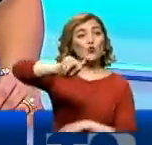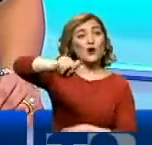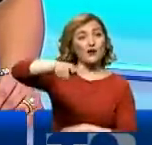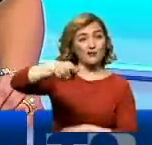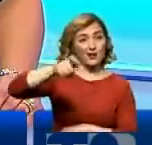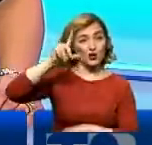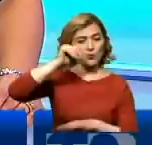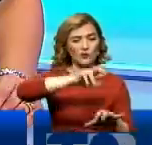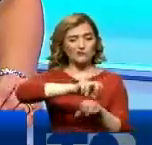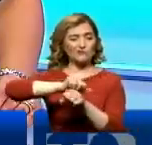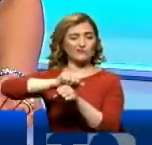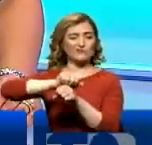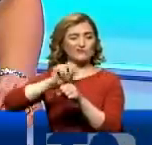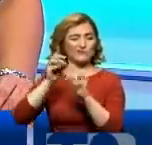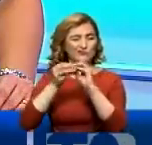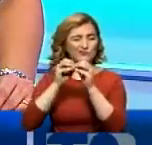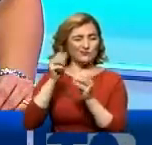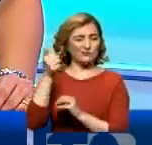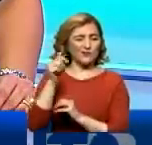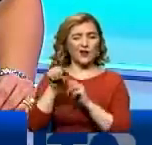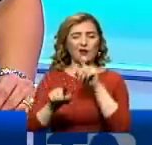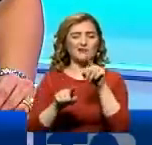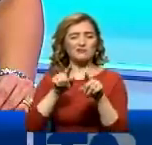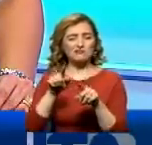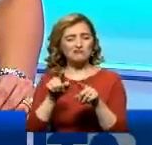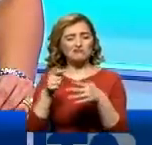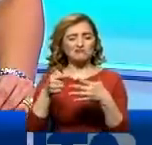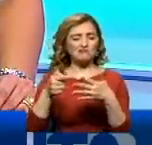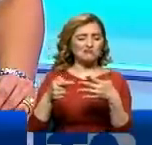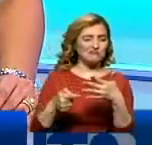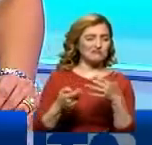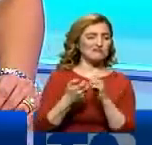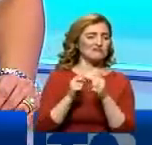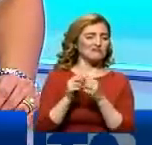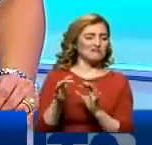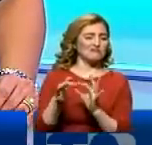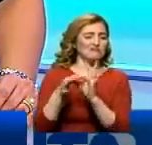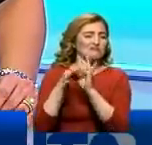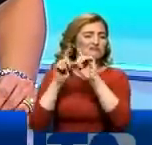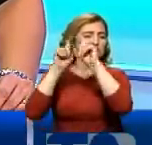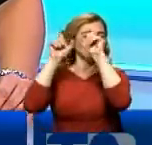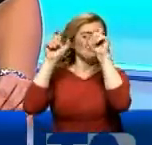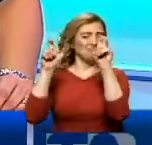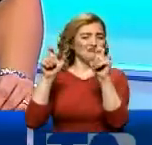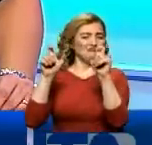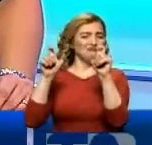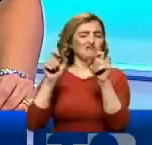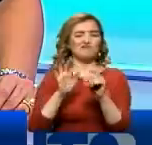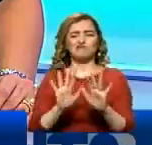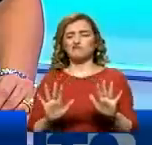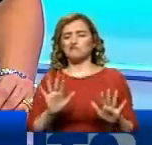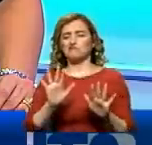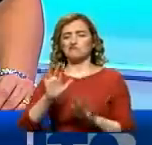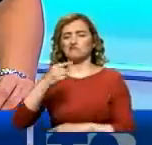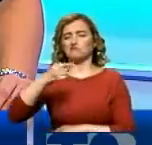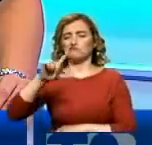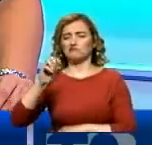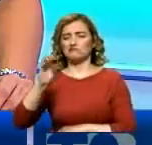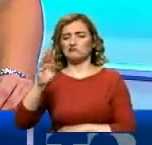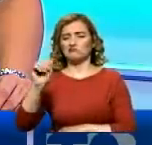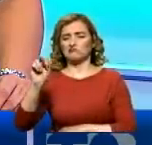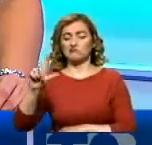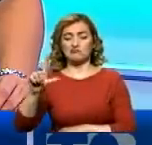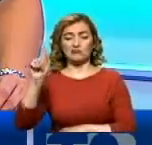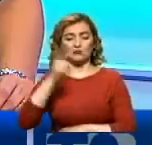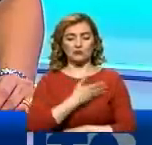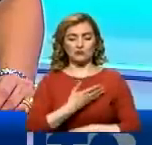Global son algunas pistas que rondan a las actividades del esposo de la ex asesora de Rafael Correa, Pamela Martínez. Salazar, presidente del Colegio de Abogados